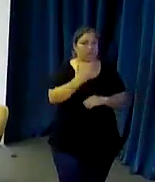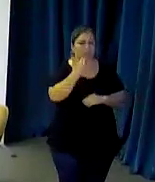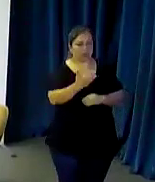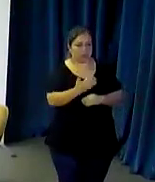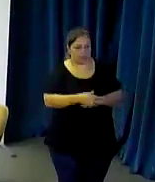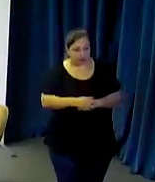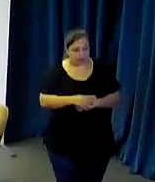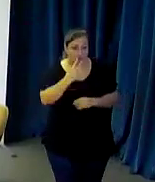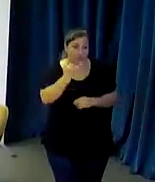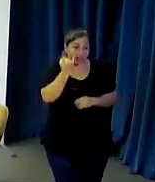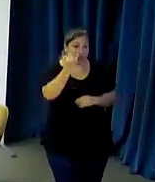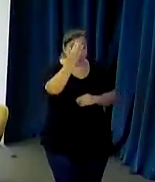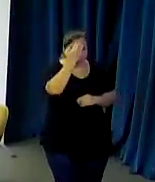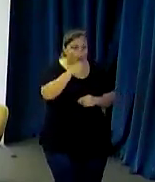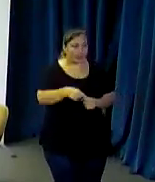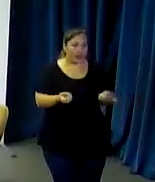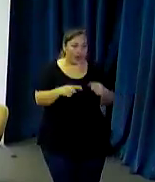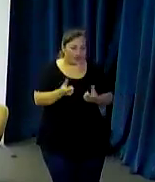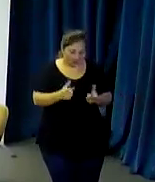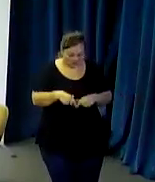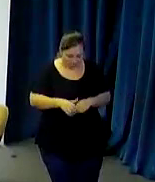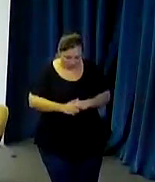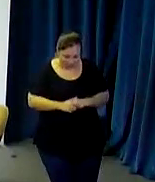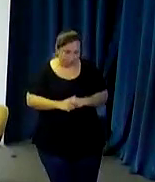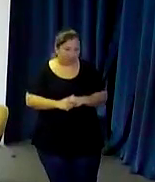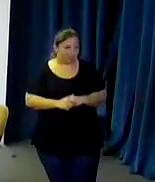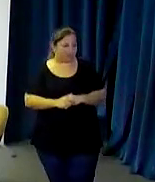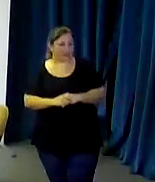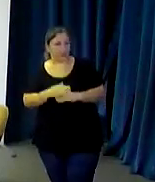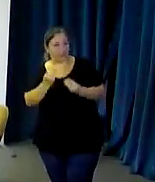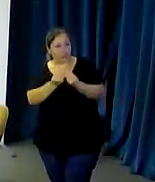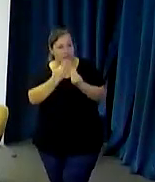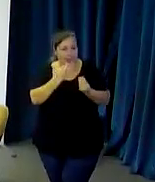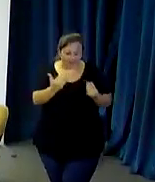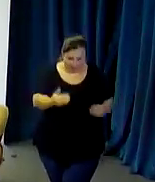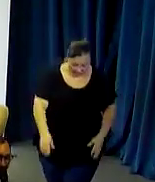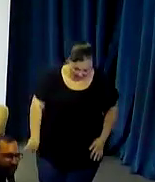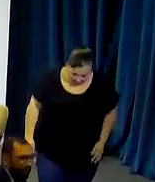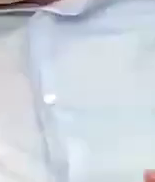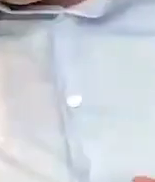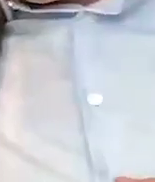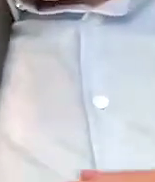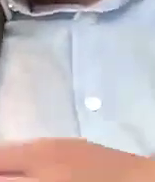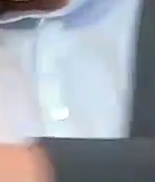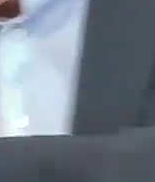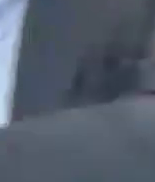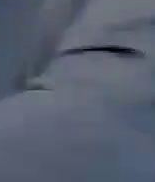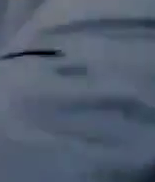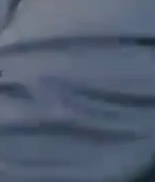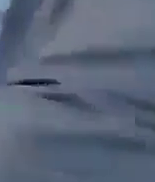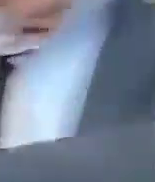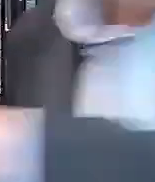11:15 nos volvemos a encontrar aquí entonces en el auditorio. Muchas gracias. Thank you so much.